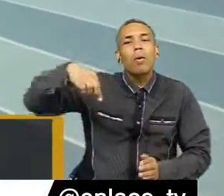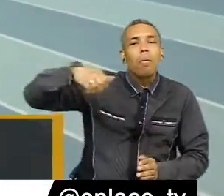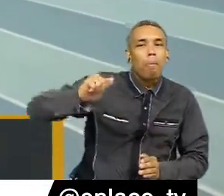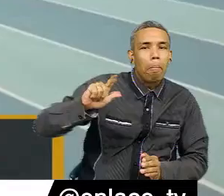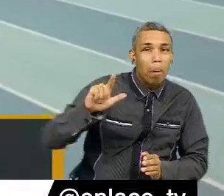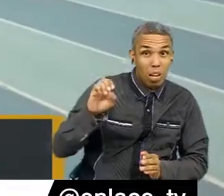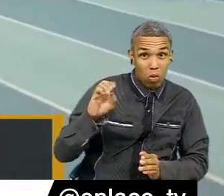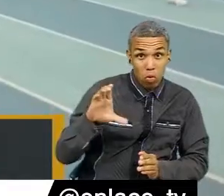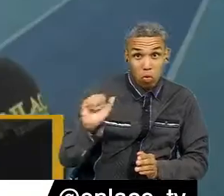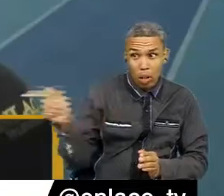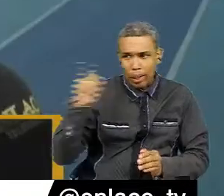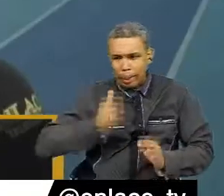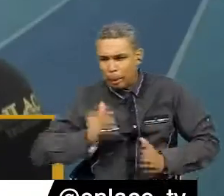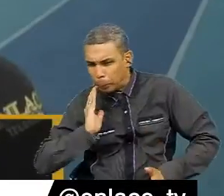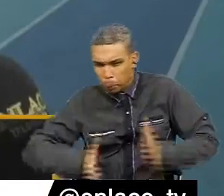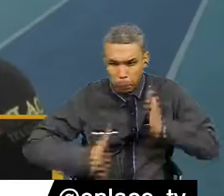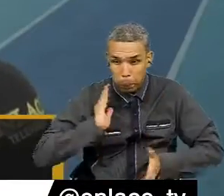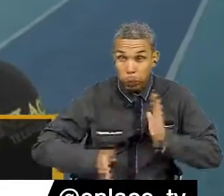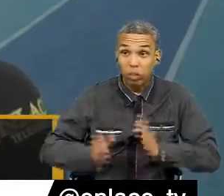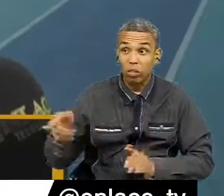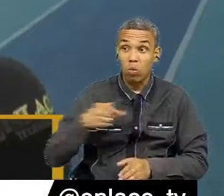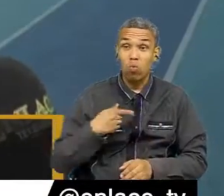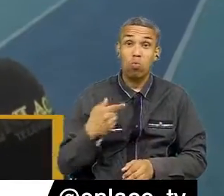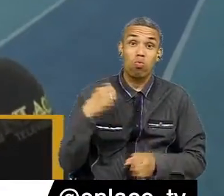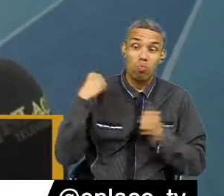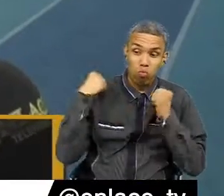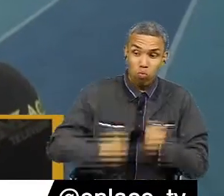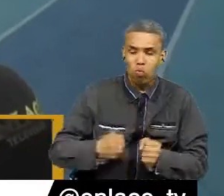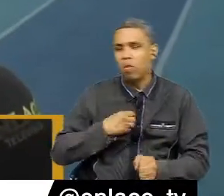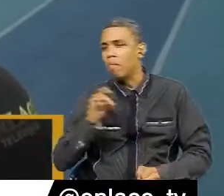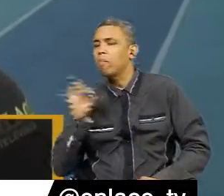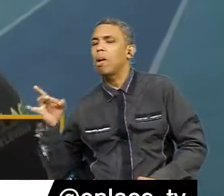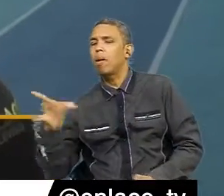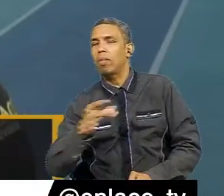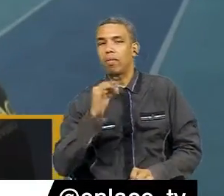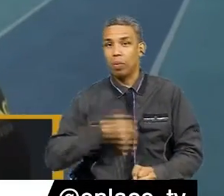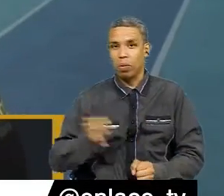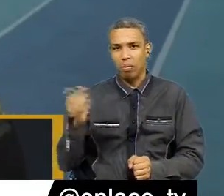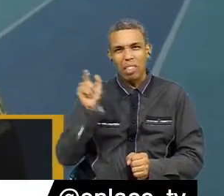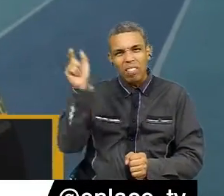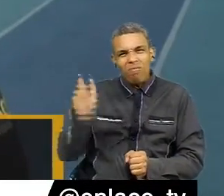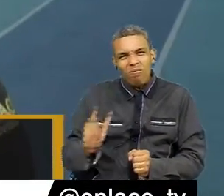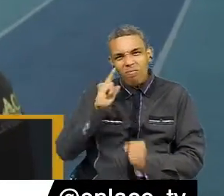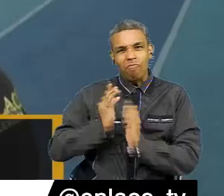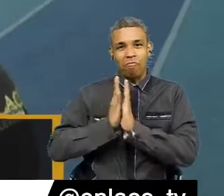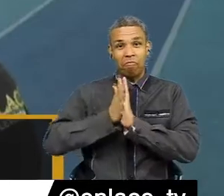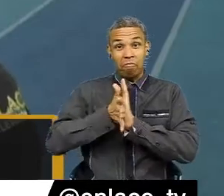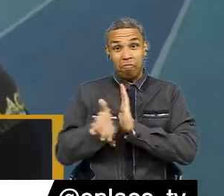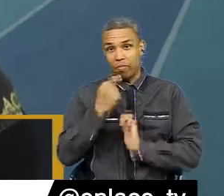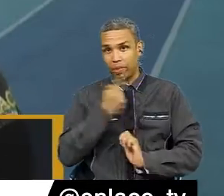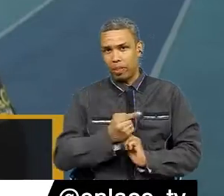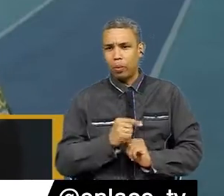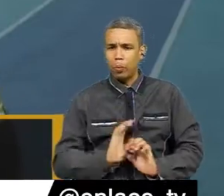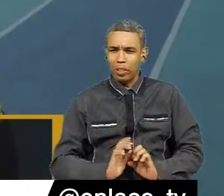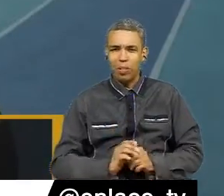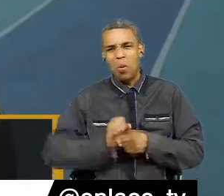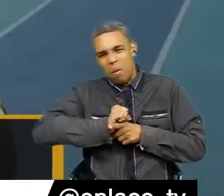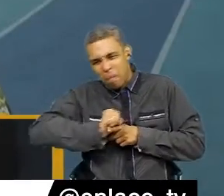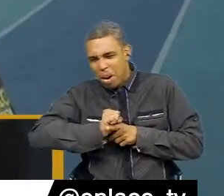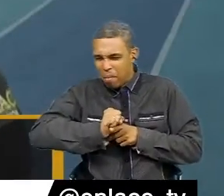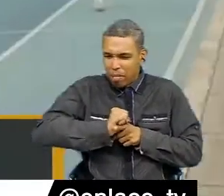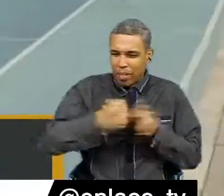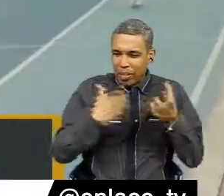del atletismo. Pues gracias a Dios nos ha ido bien en los entrenamientos y hemos estado practicando para ganar en las